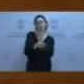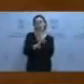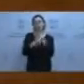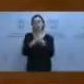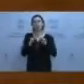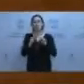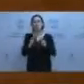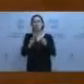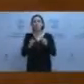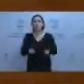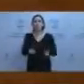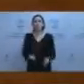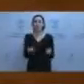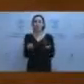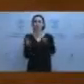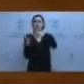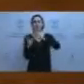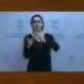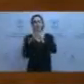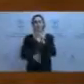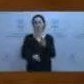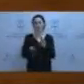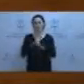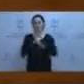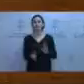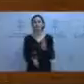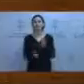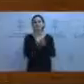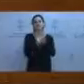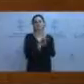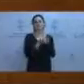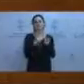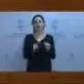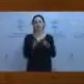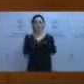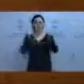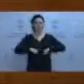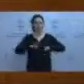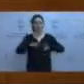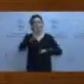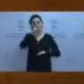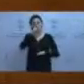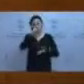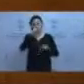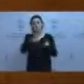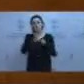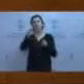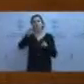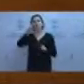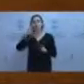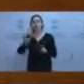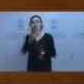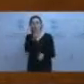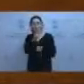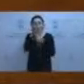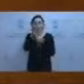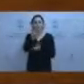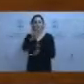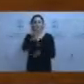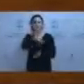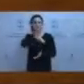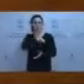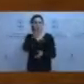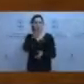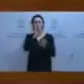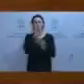costes administrativos. También figuran los apartados de este acuerdo, pero tenemos que recordar que el CORA también nos mencionó a nivel nacional, que la normativa nacional